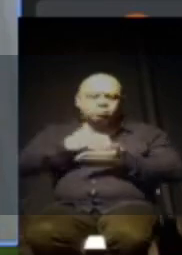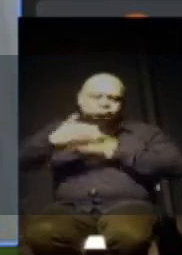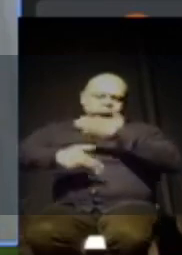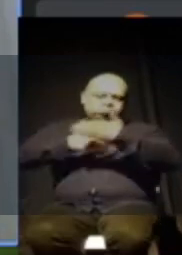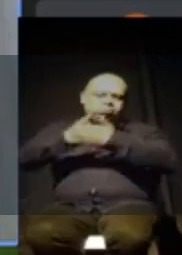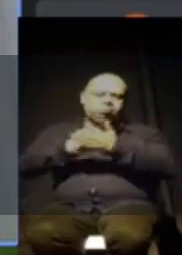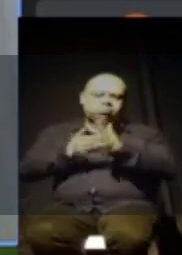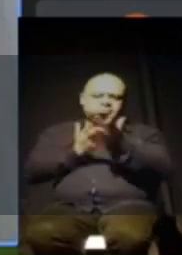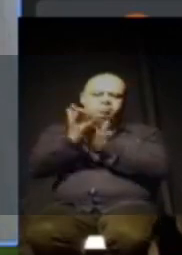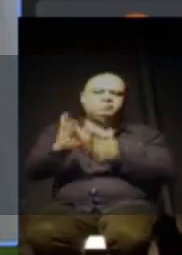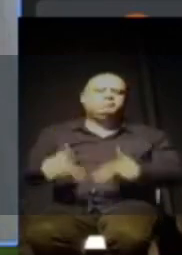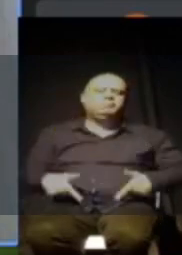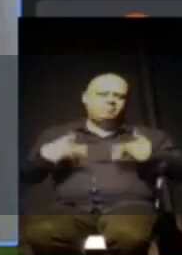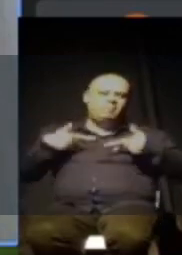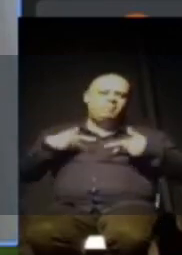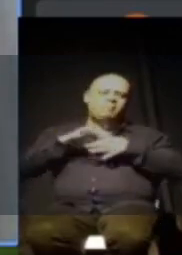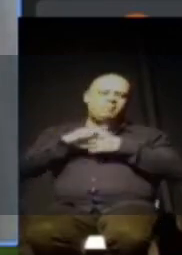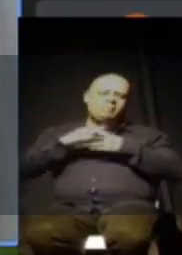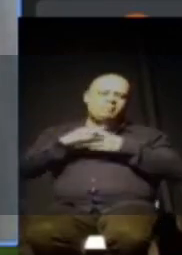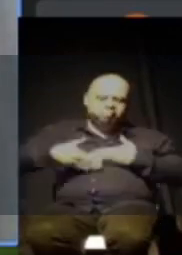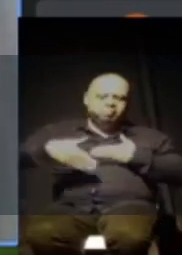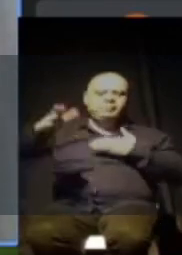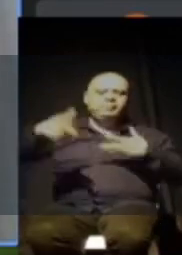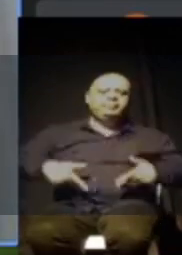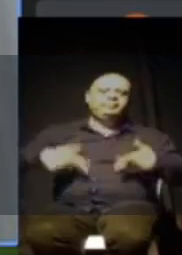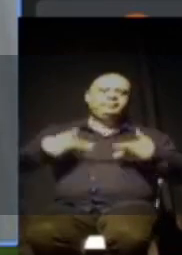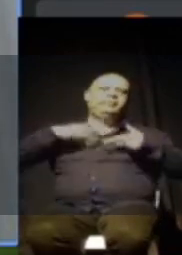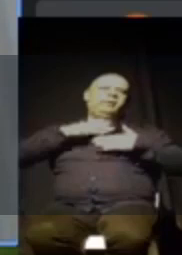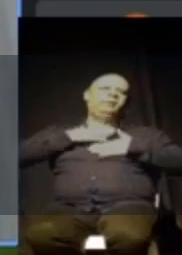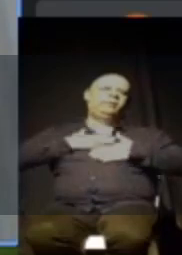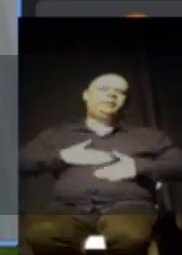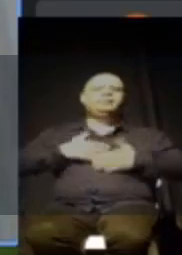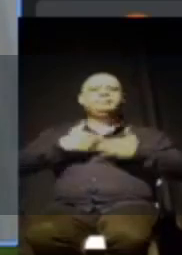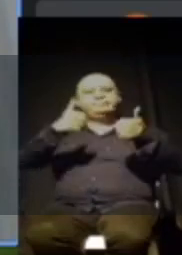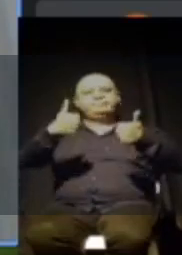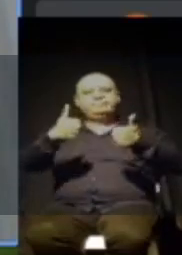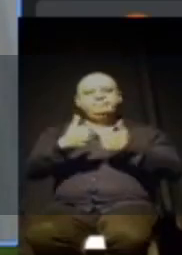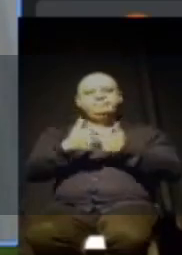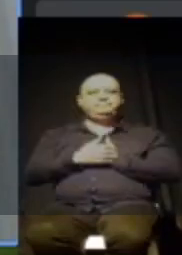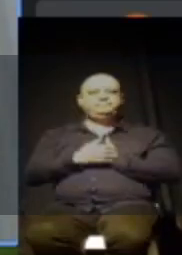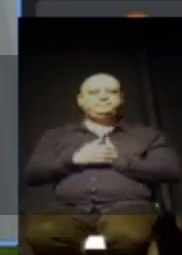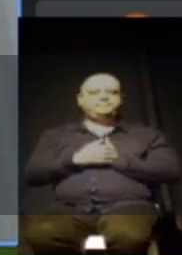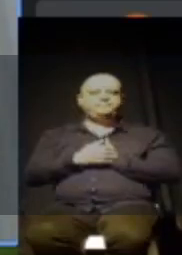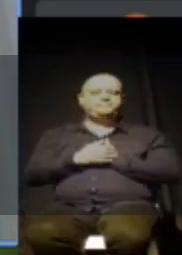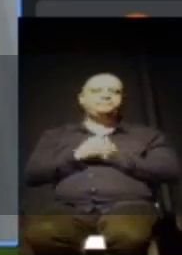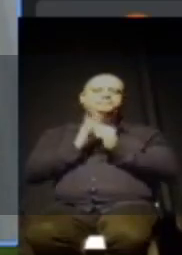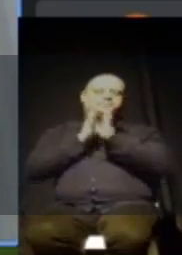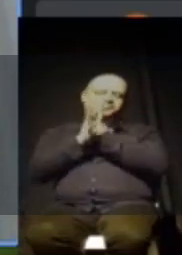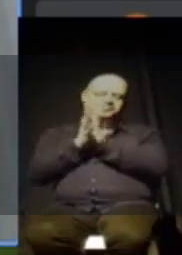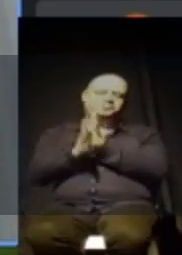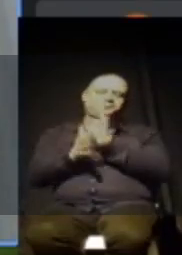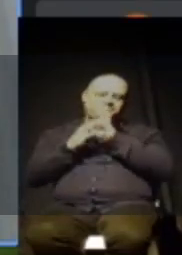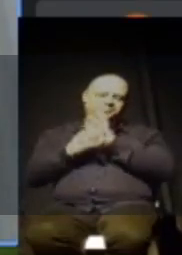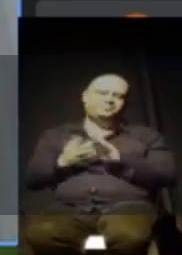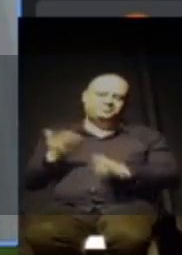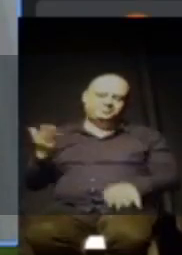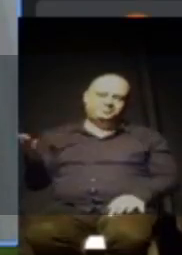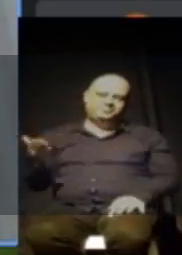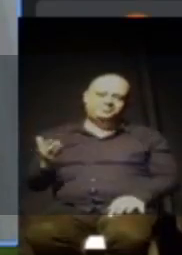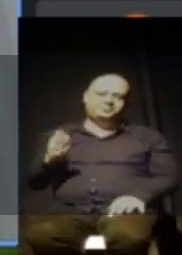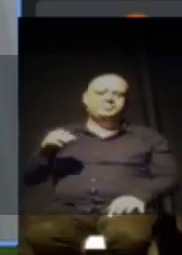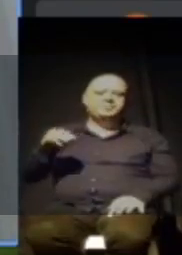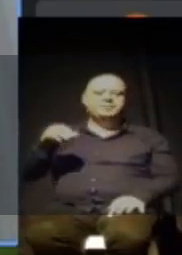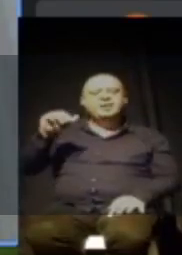nos permite encontrar opciones para prolongar la vida y el vivir sabroso, que planteamos en algunos trabajos con